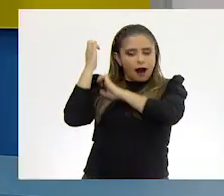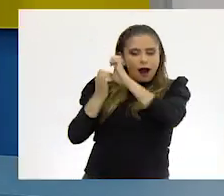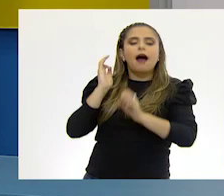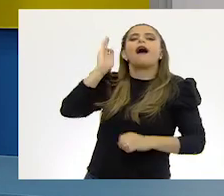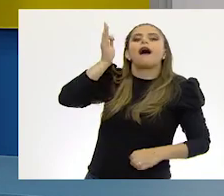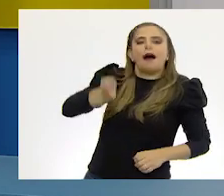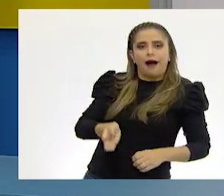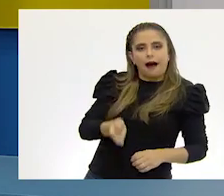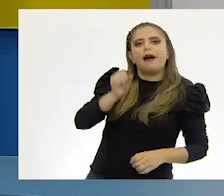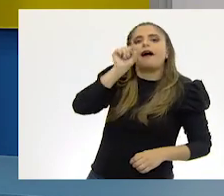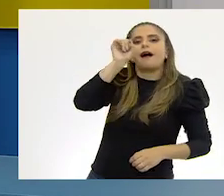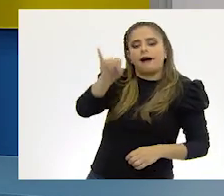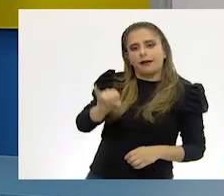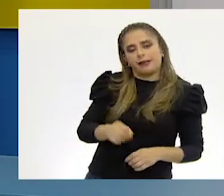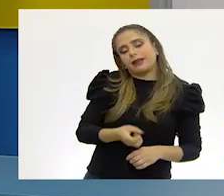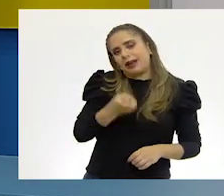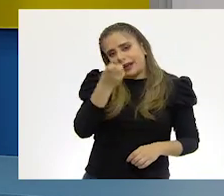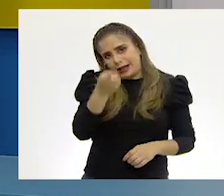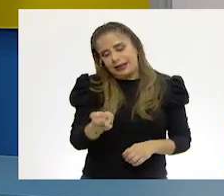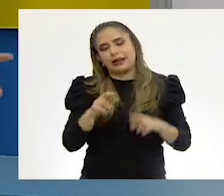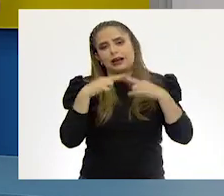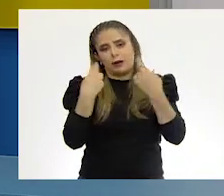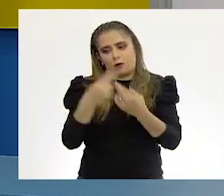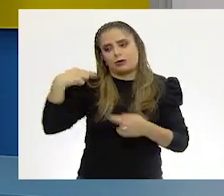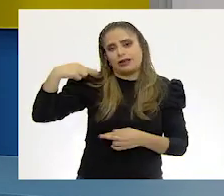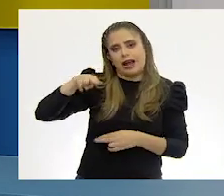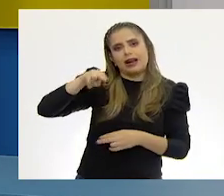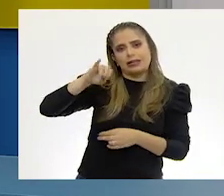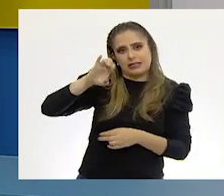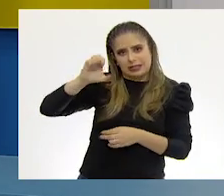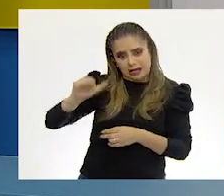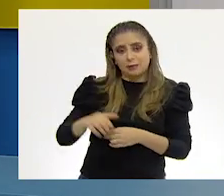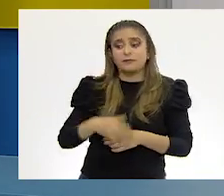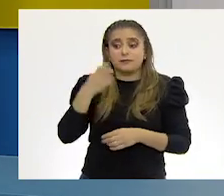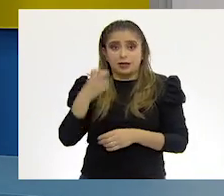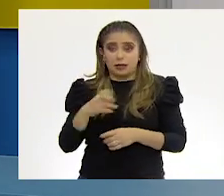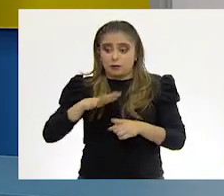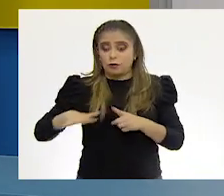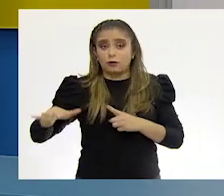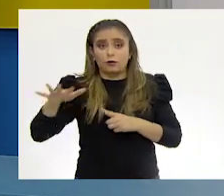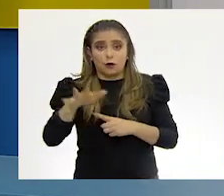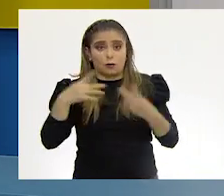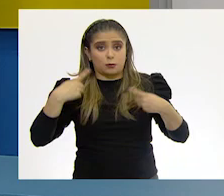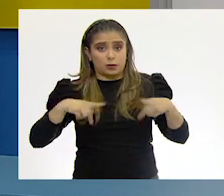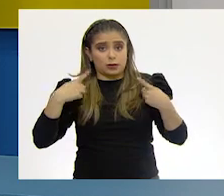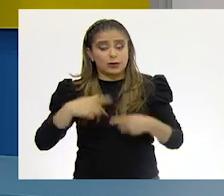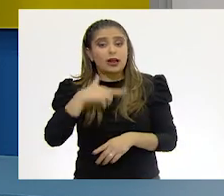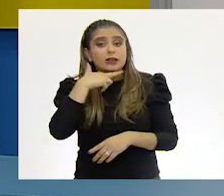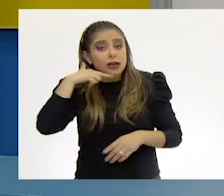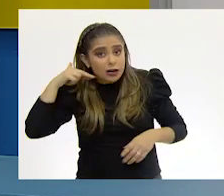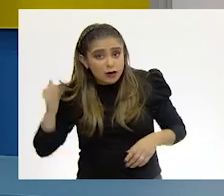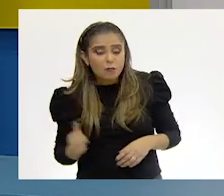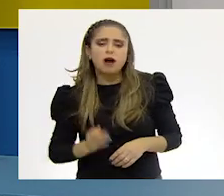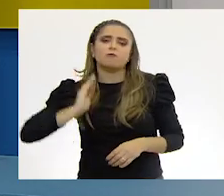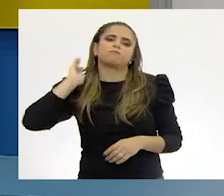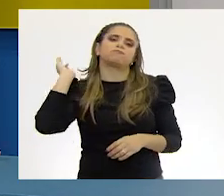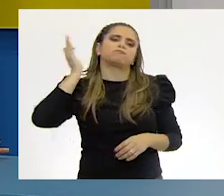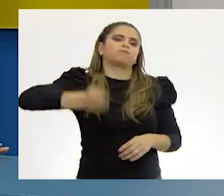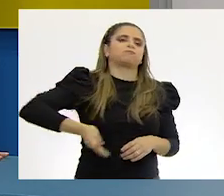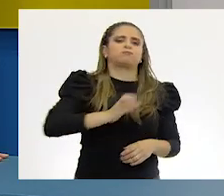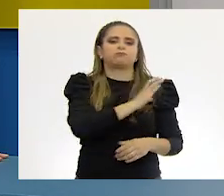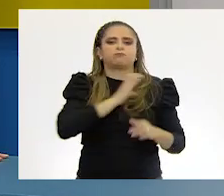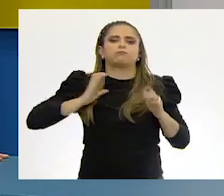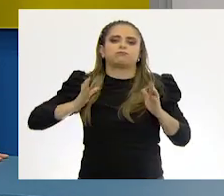con esto fue cuestión de tiempo para que la mayoría de la población en el Imperio Romano se convirtiera al